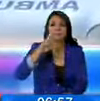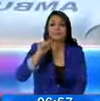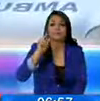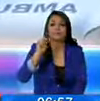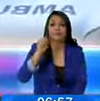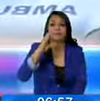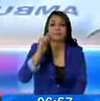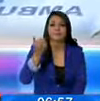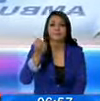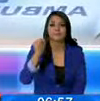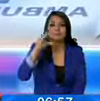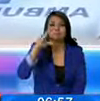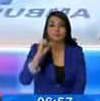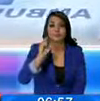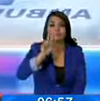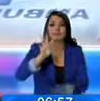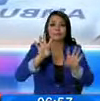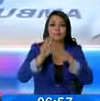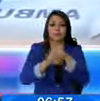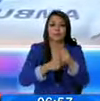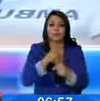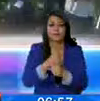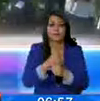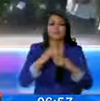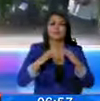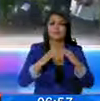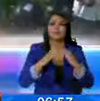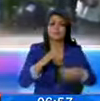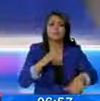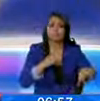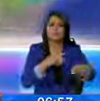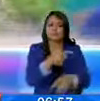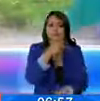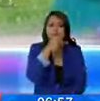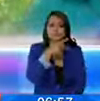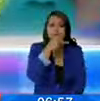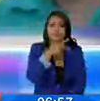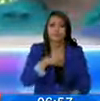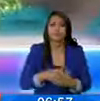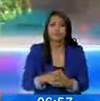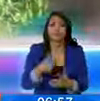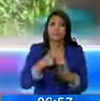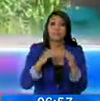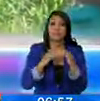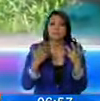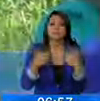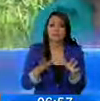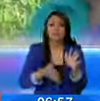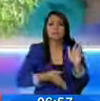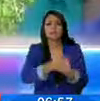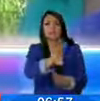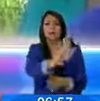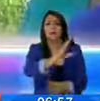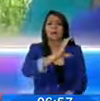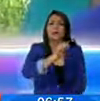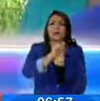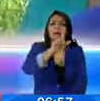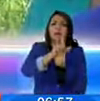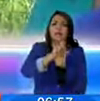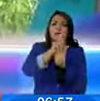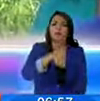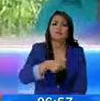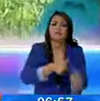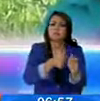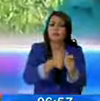de 29 años de edad, quien vivía en el Florón 1 de Puerto Viejo. Salió de mi casa que venía a Calderón, a Calderón nomás,